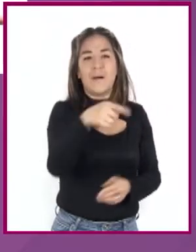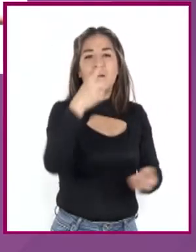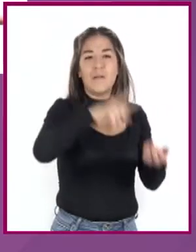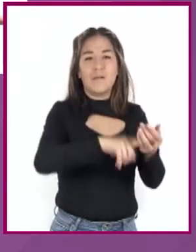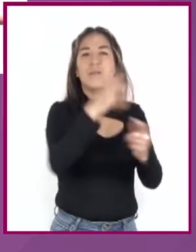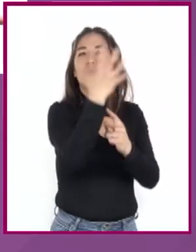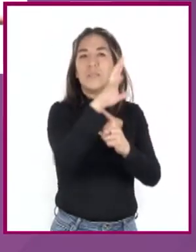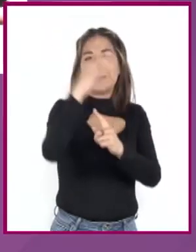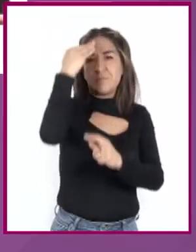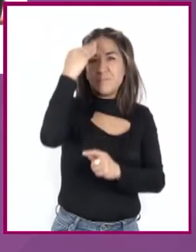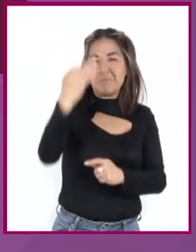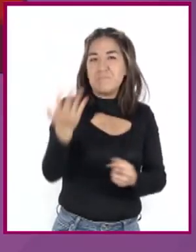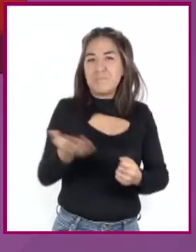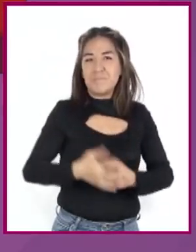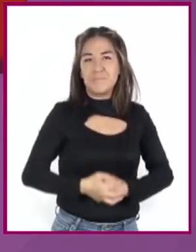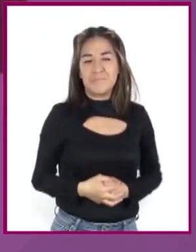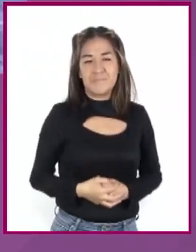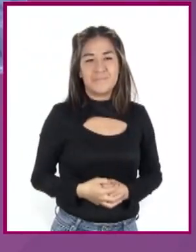del tiempo?